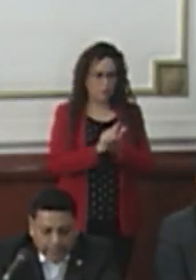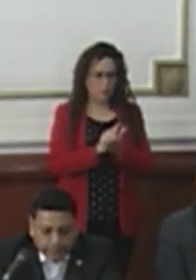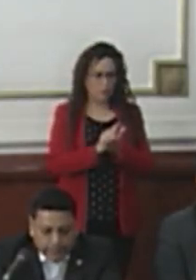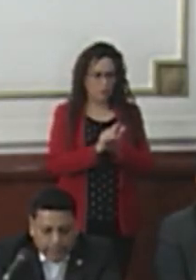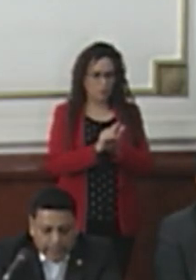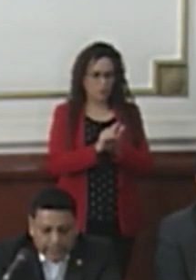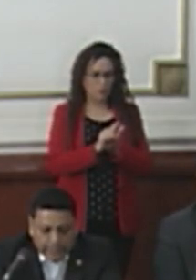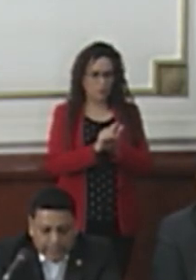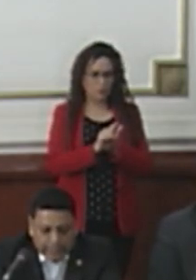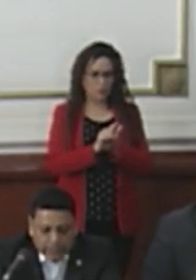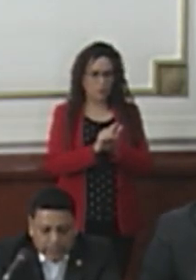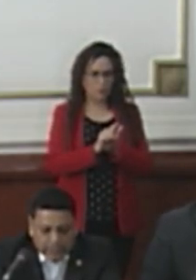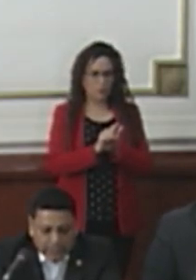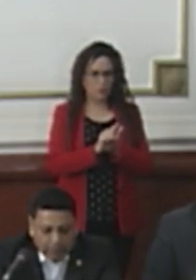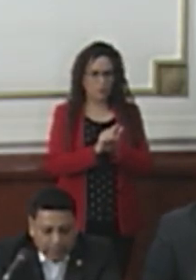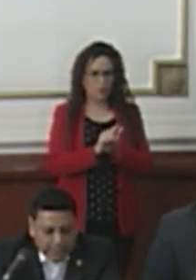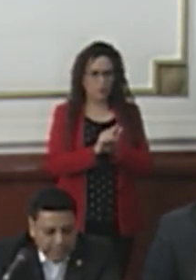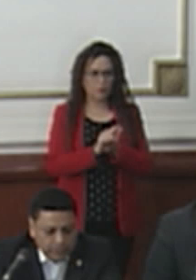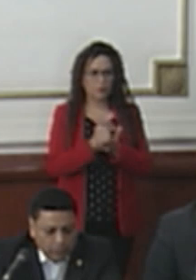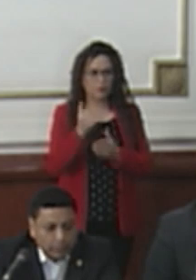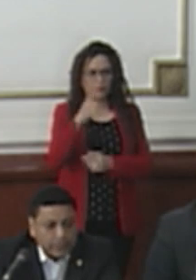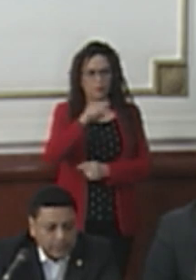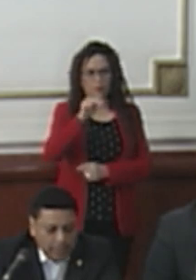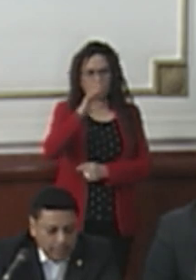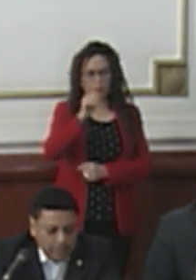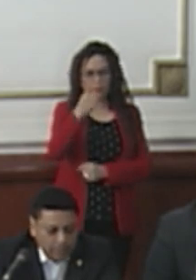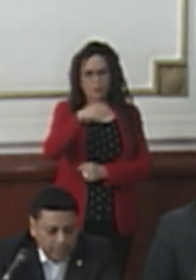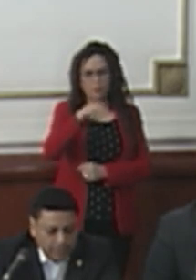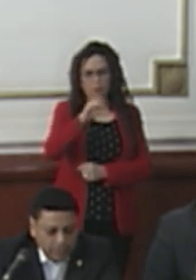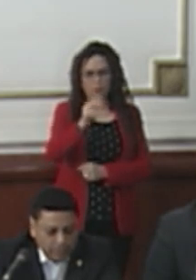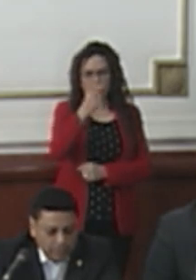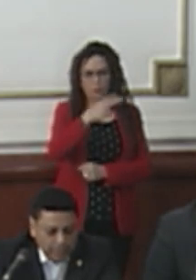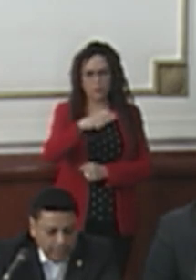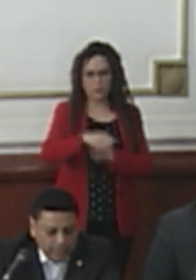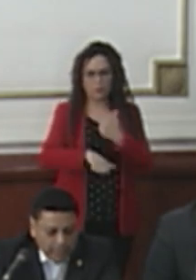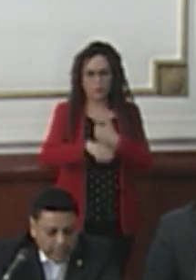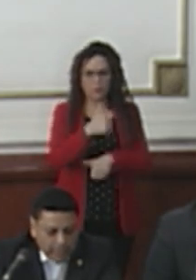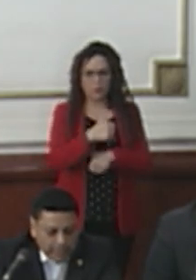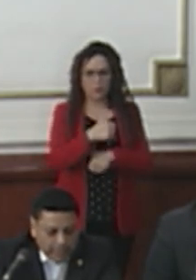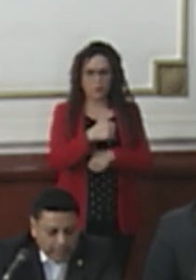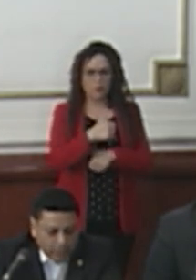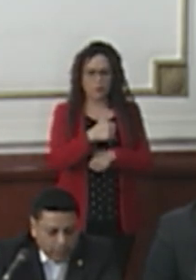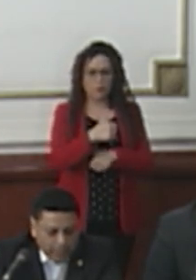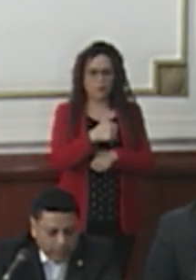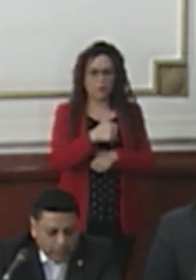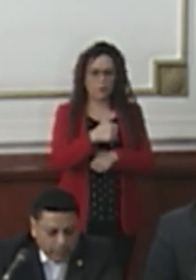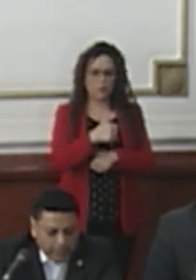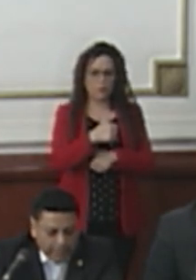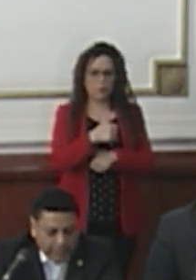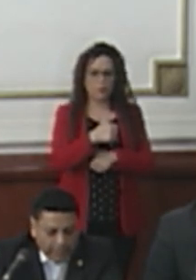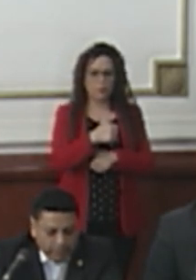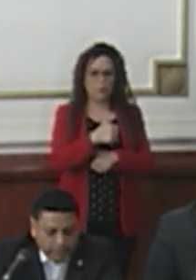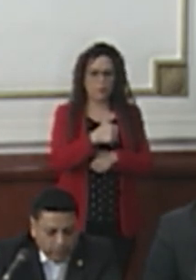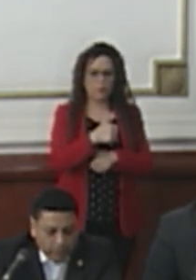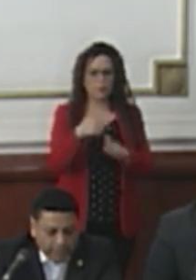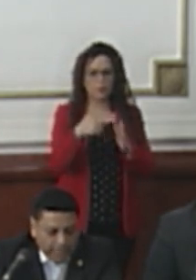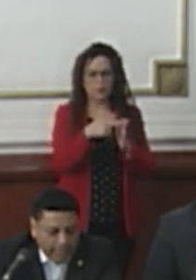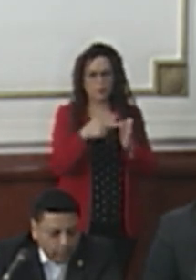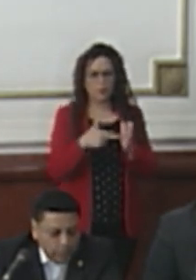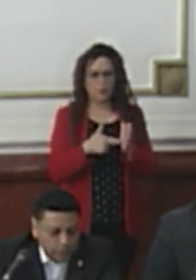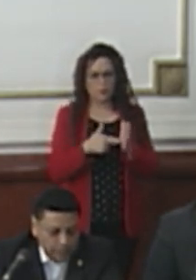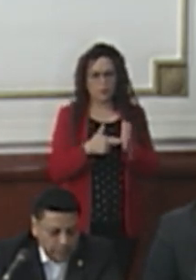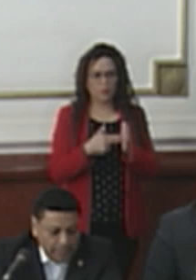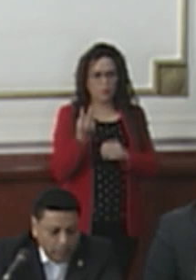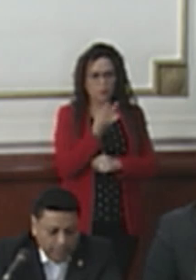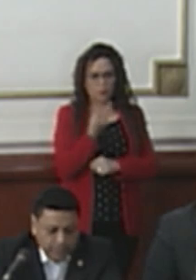orgánica y 189, 190 y 211 del noveno del reglamento de